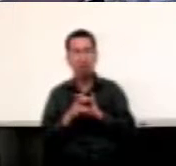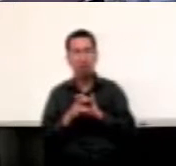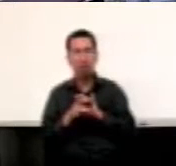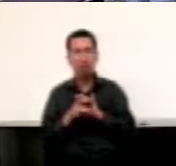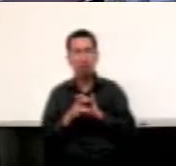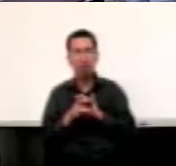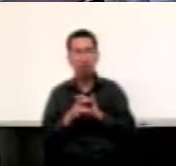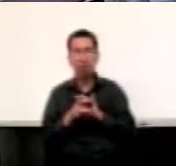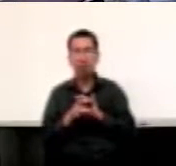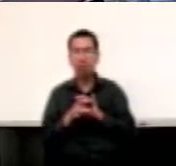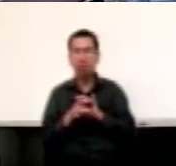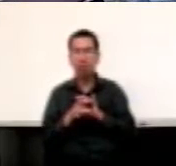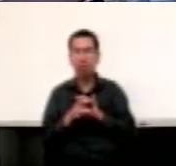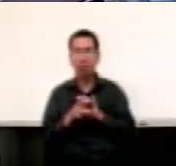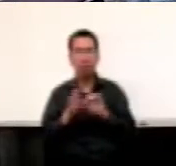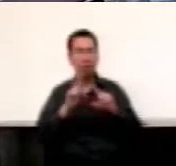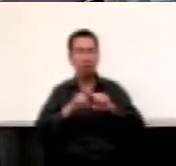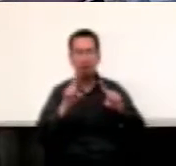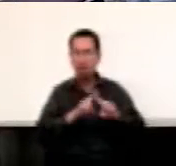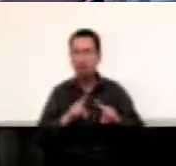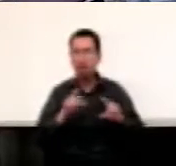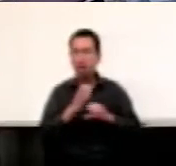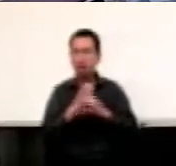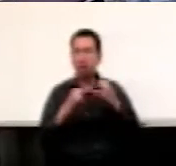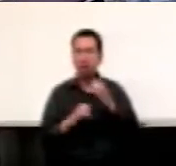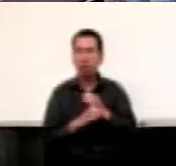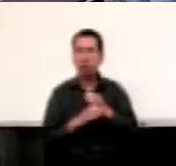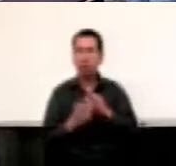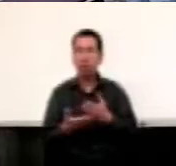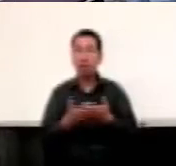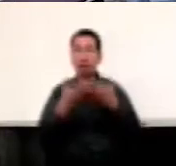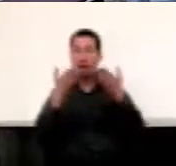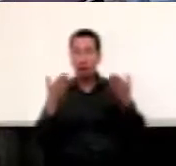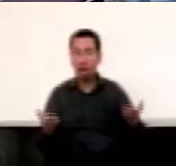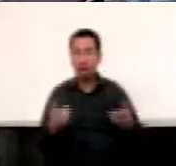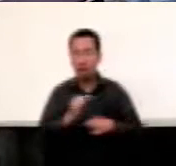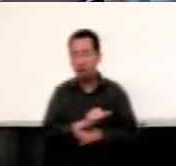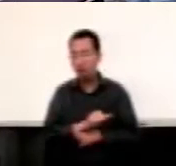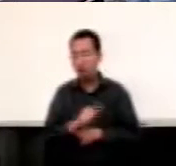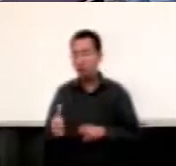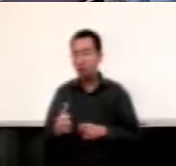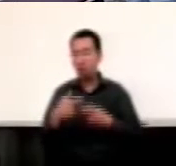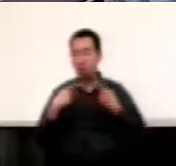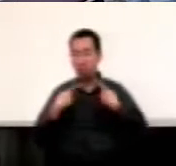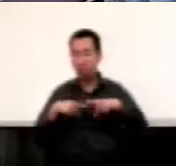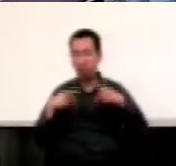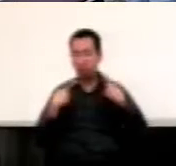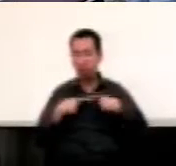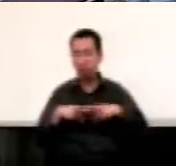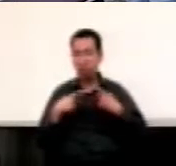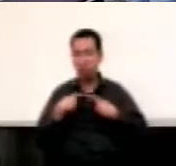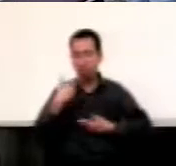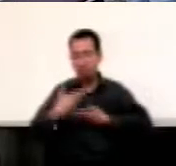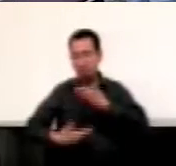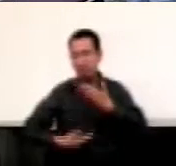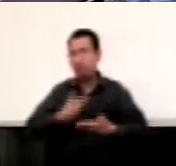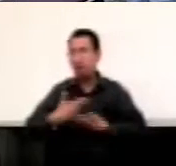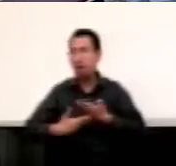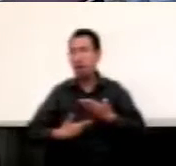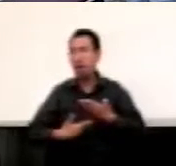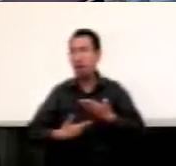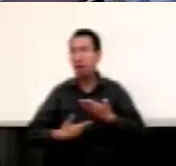acceso a cualquier lector. Bueno, a continuación me voy a permitir presentar a la